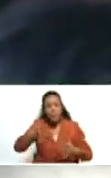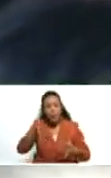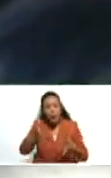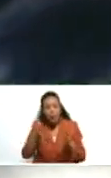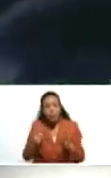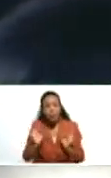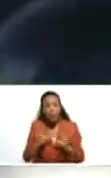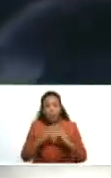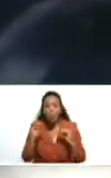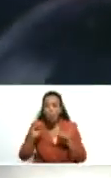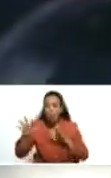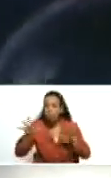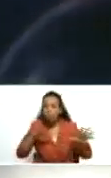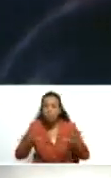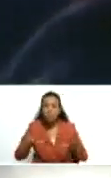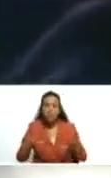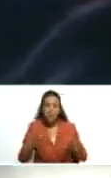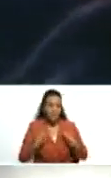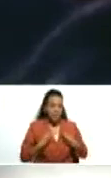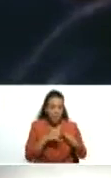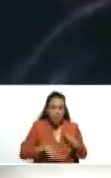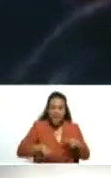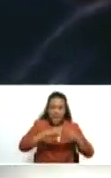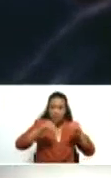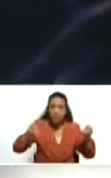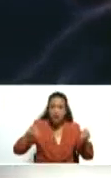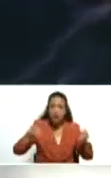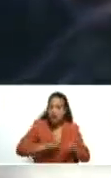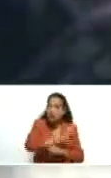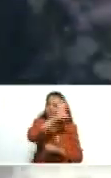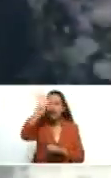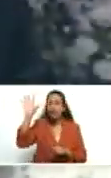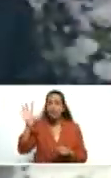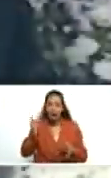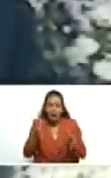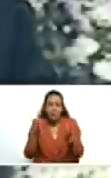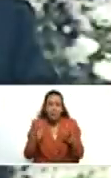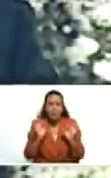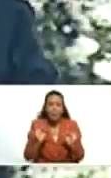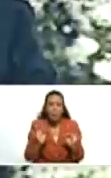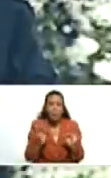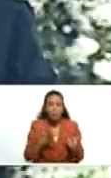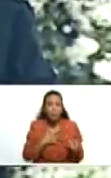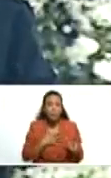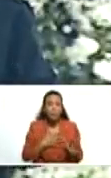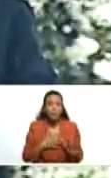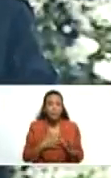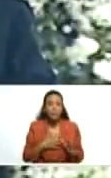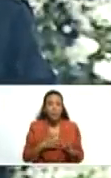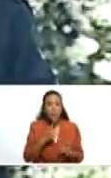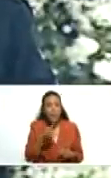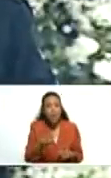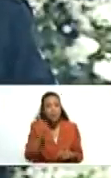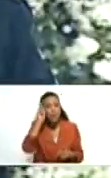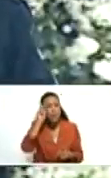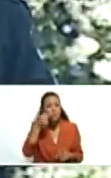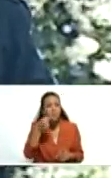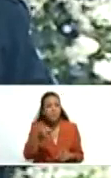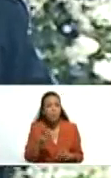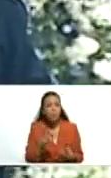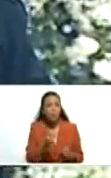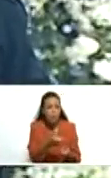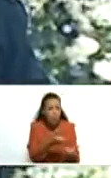en todos los planos y siempre. Por eso A Luis Acuña, hoy podemos decir,